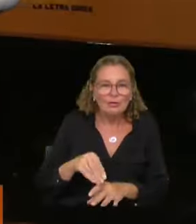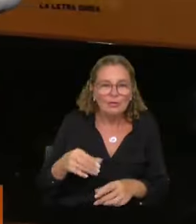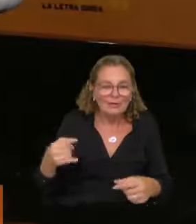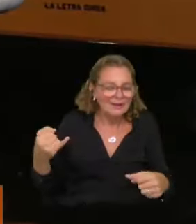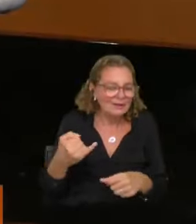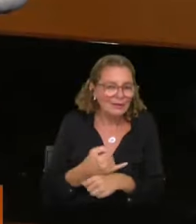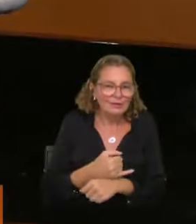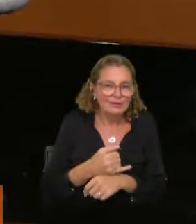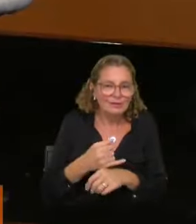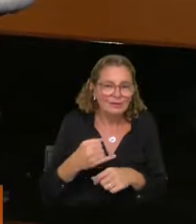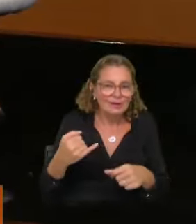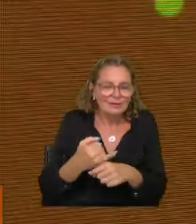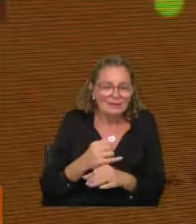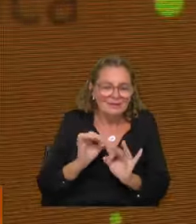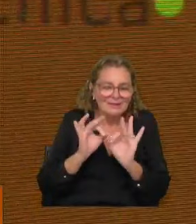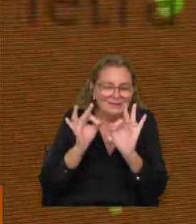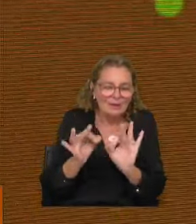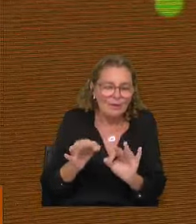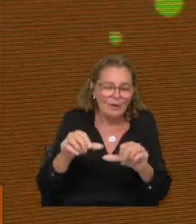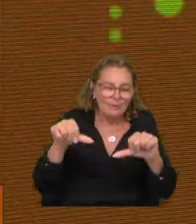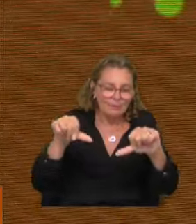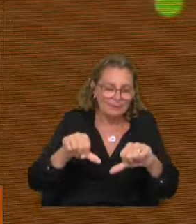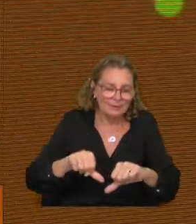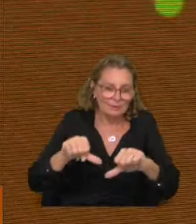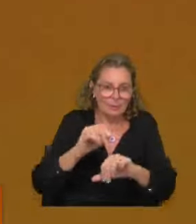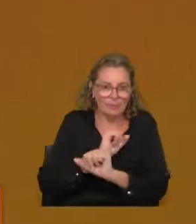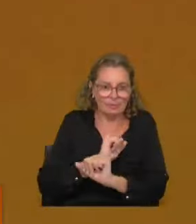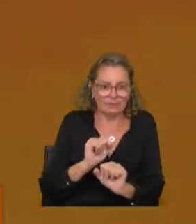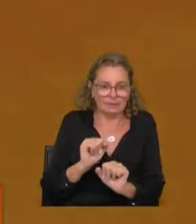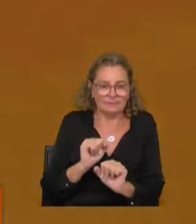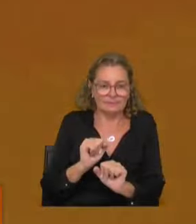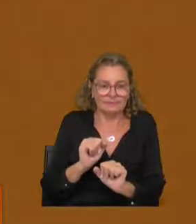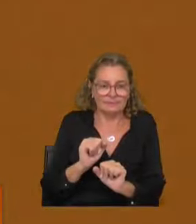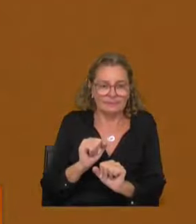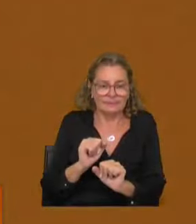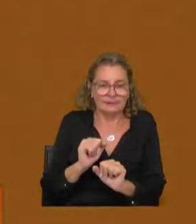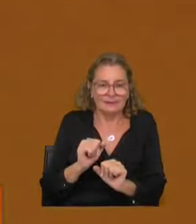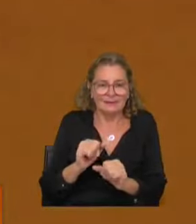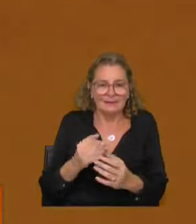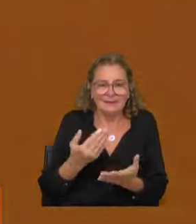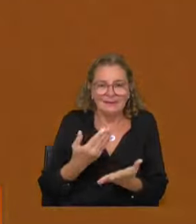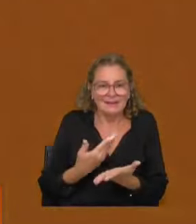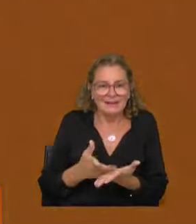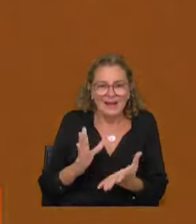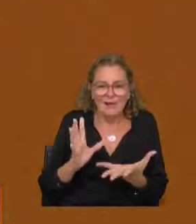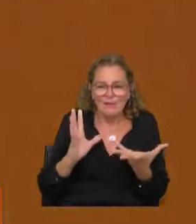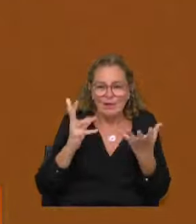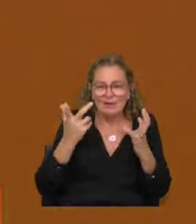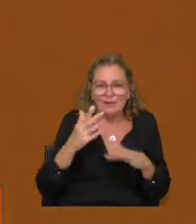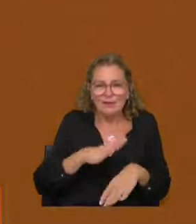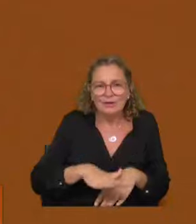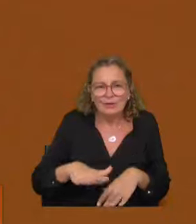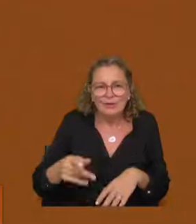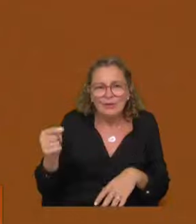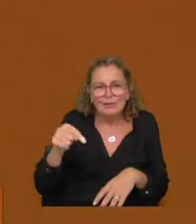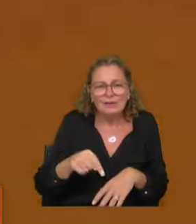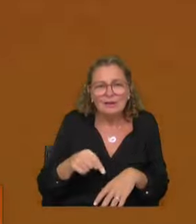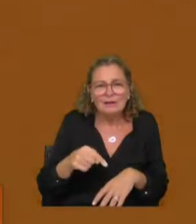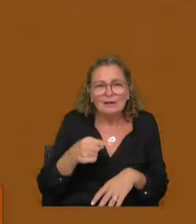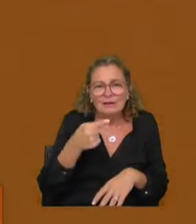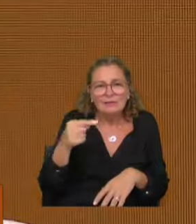todo porque se llegó al peor desenlace posible al peor y hay que desnaturalizar algunas violencias los niños vienen al consultorio y